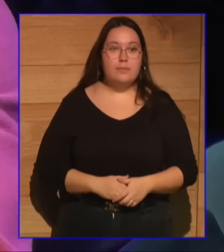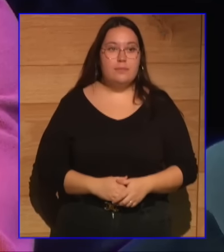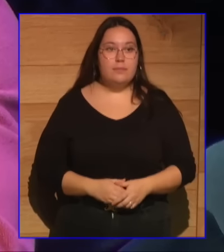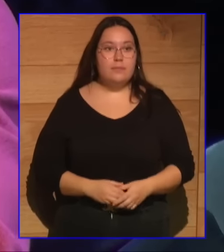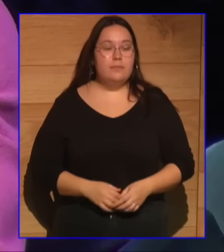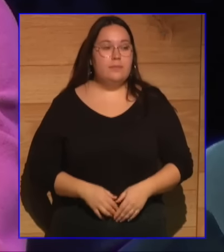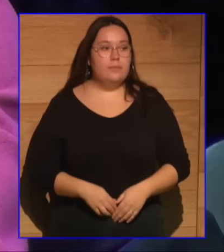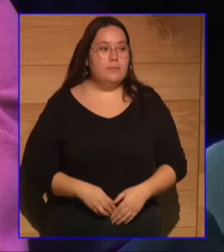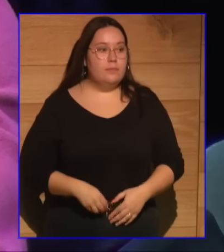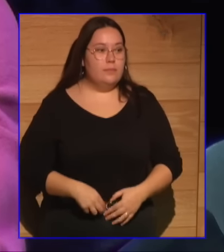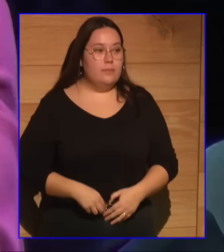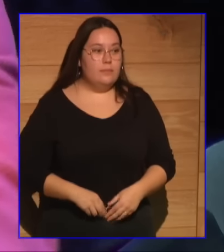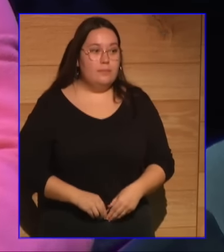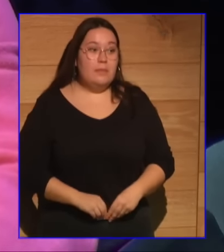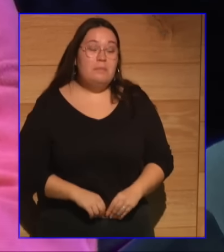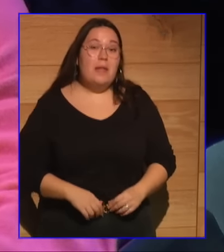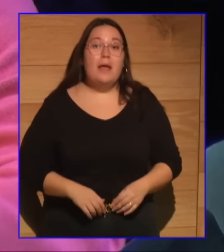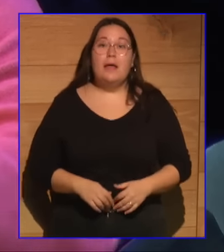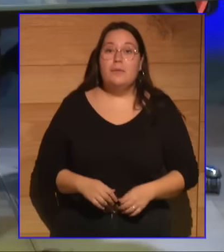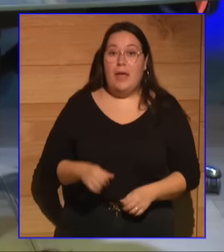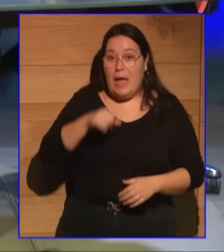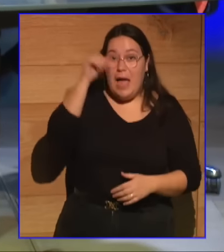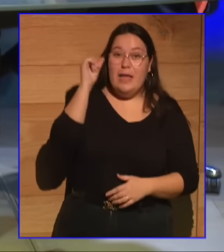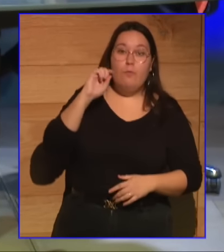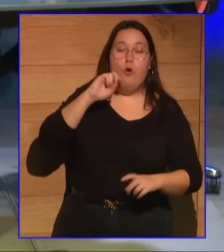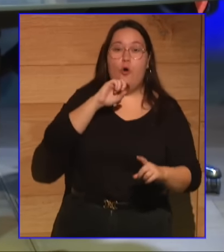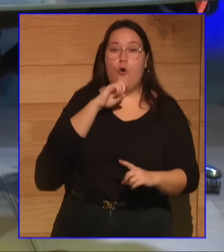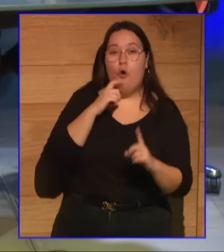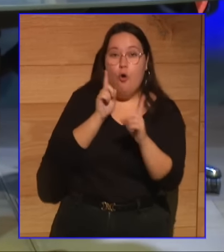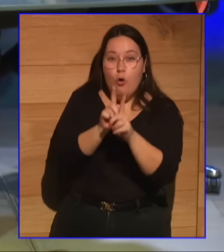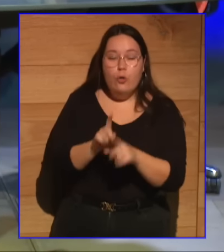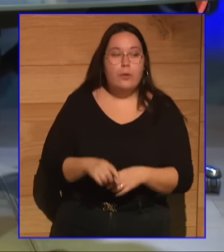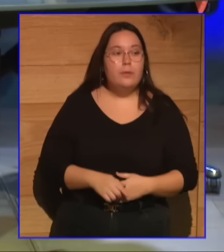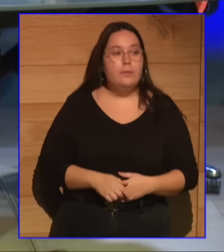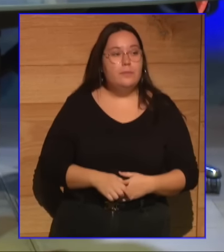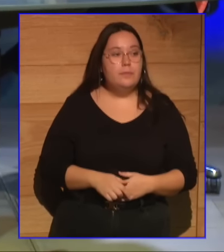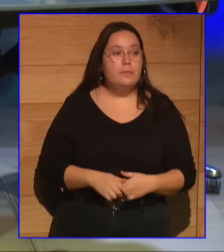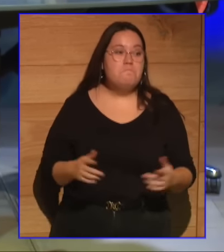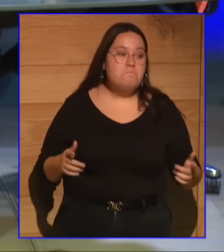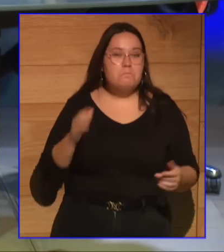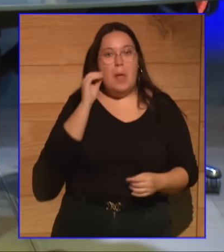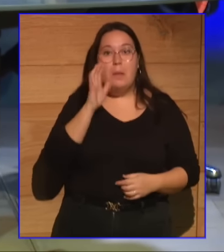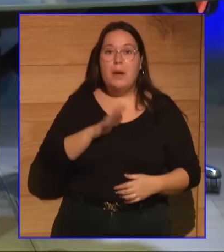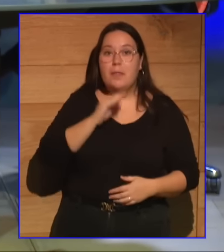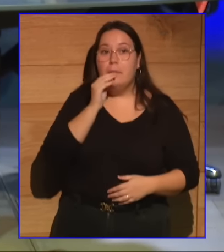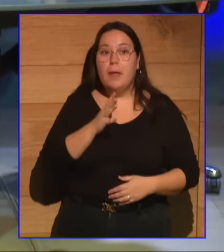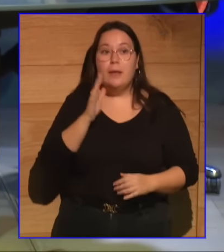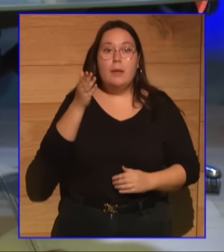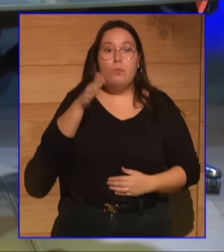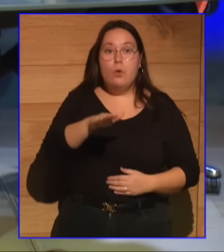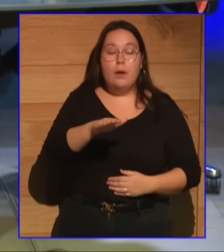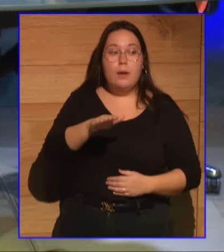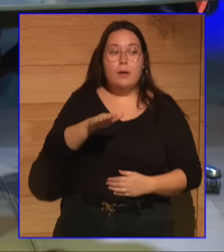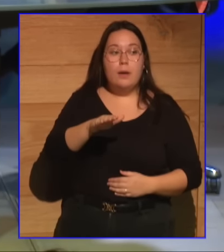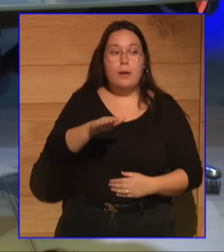Yo estoy a favor. Calvofobia en el cine. Rodrigo y yo estamos a favor y Arturo está a medias a favor. Yo estoy que no a mí me parece bien que muera